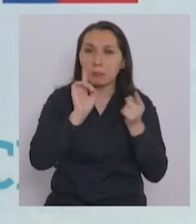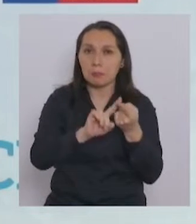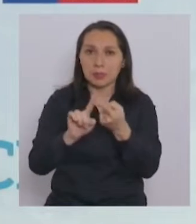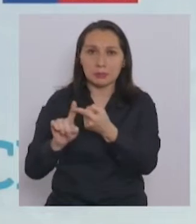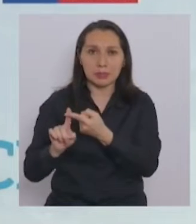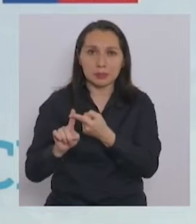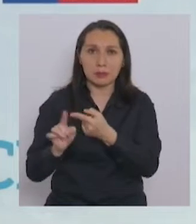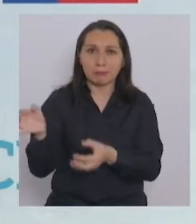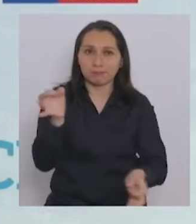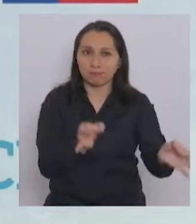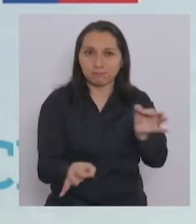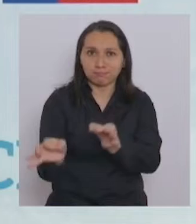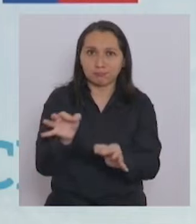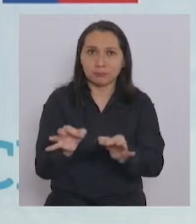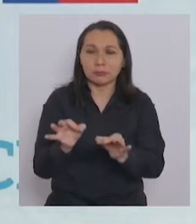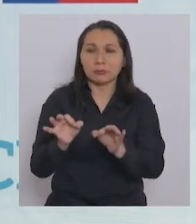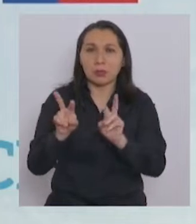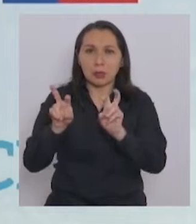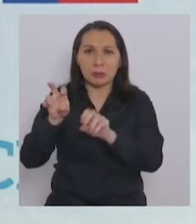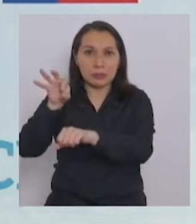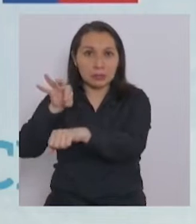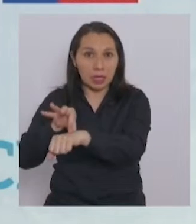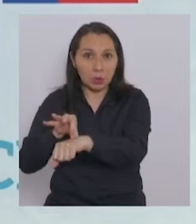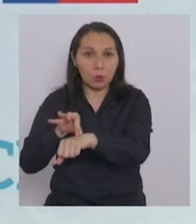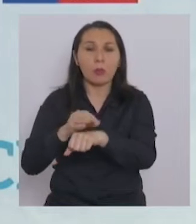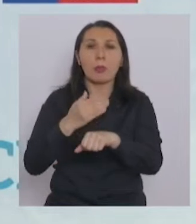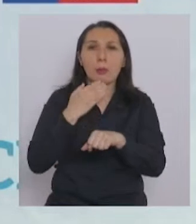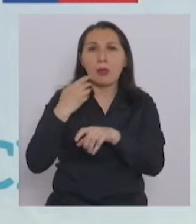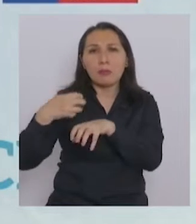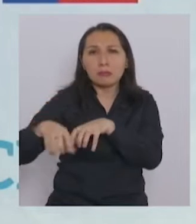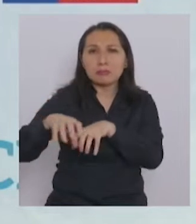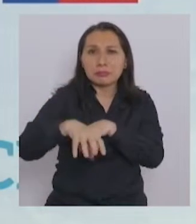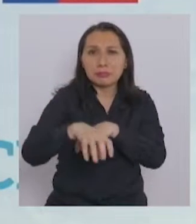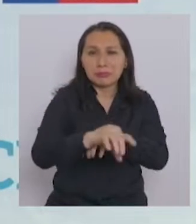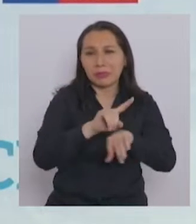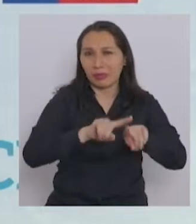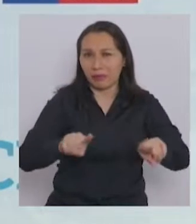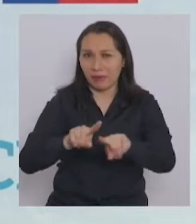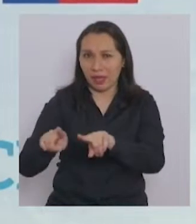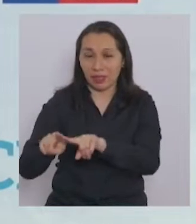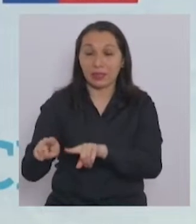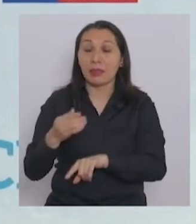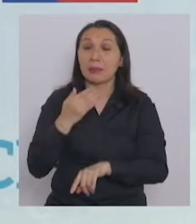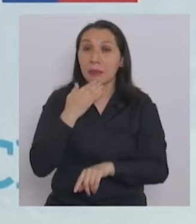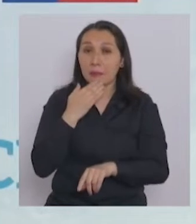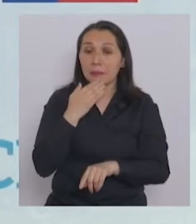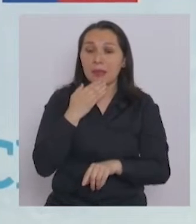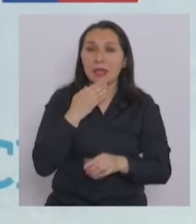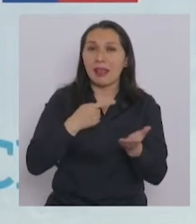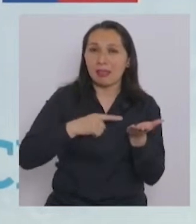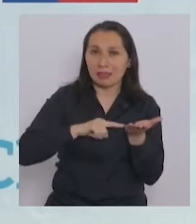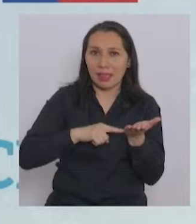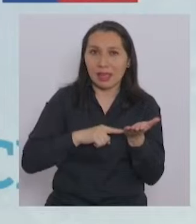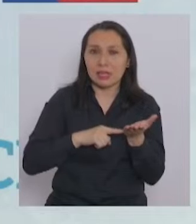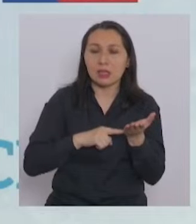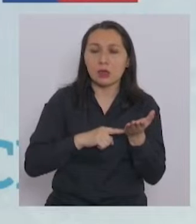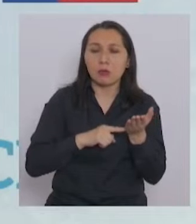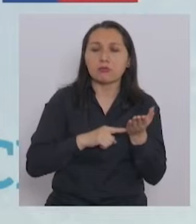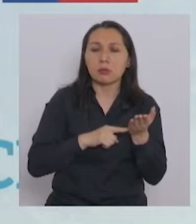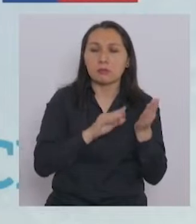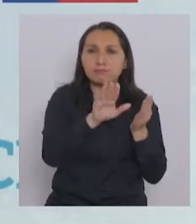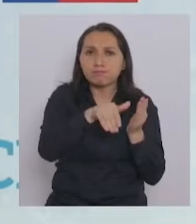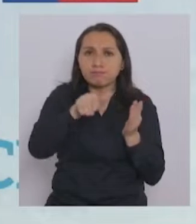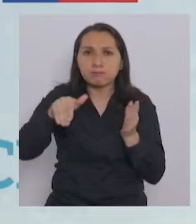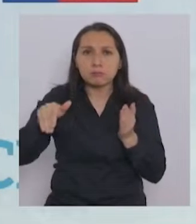participativa, tanto del sector salud como del intersector. Aparte de referentes técnicos en salud, convoca